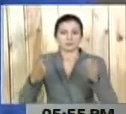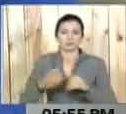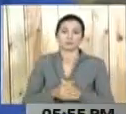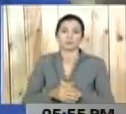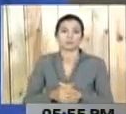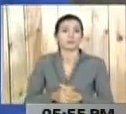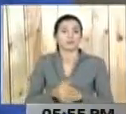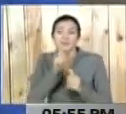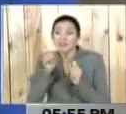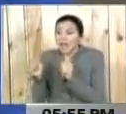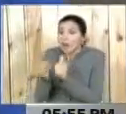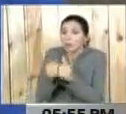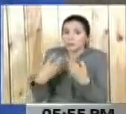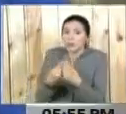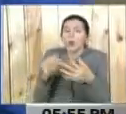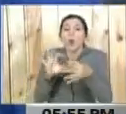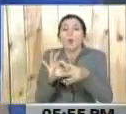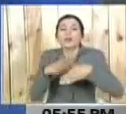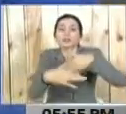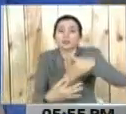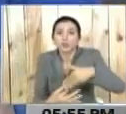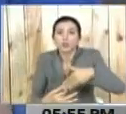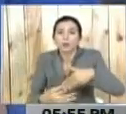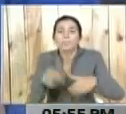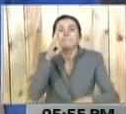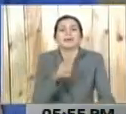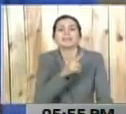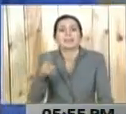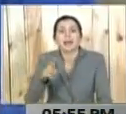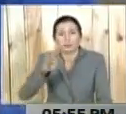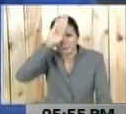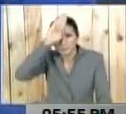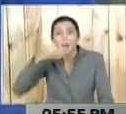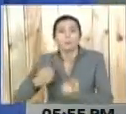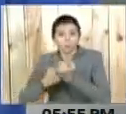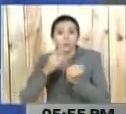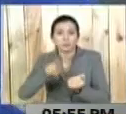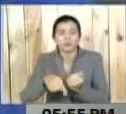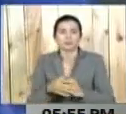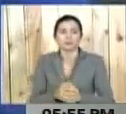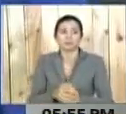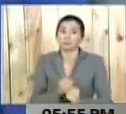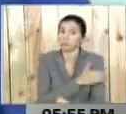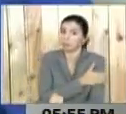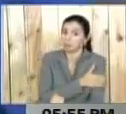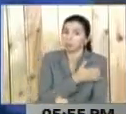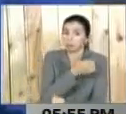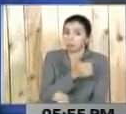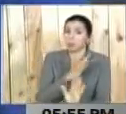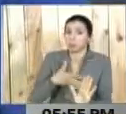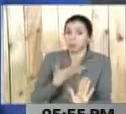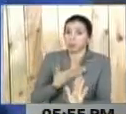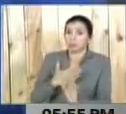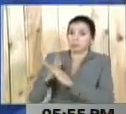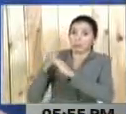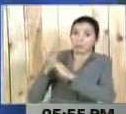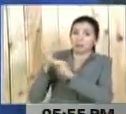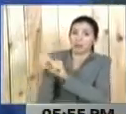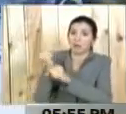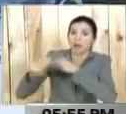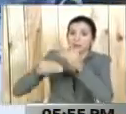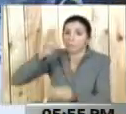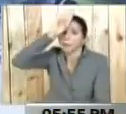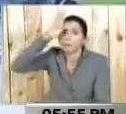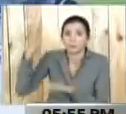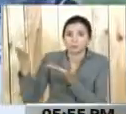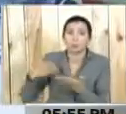con el acompañamiento de la ONU y del Vaticano. Mal pudiese ahora, desde la Mesa de la Unidad, tratar de torpedearse el esfuerzo que el Papa Francisco ha hecho